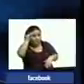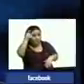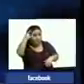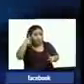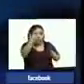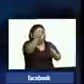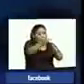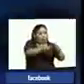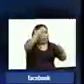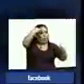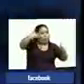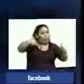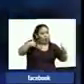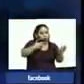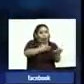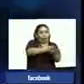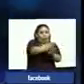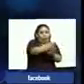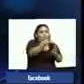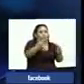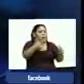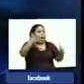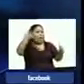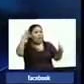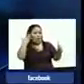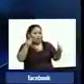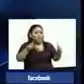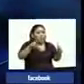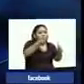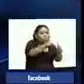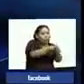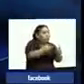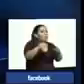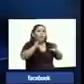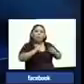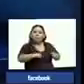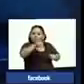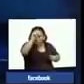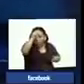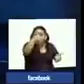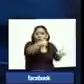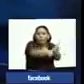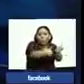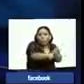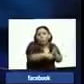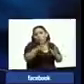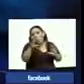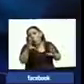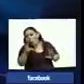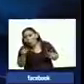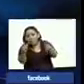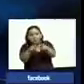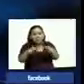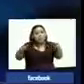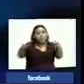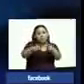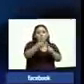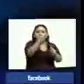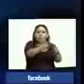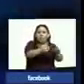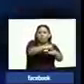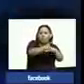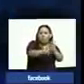la profesional Sandra Martínez ha recibido ofrecimientos de cargos públicos como alcaldesa o congresista pero ella